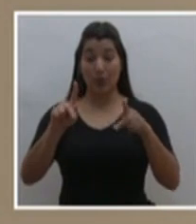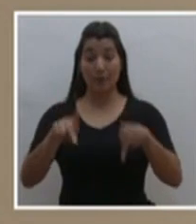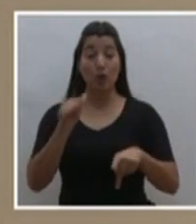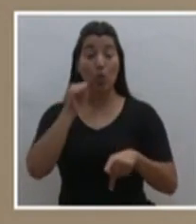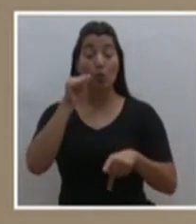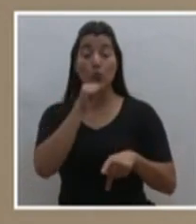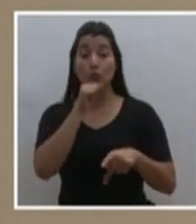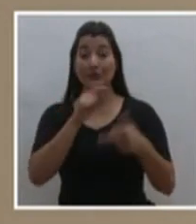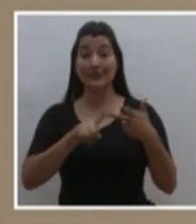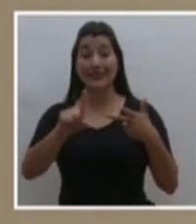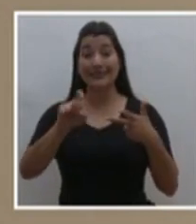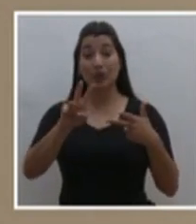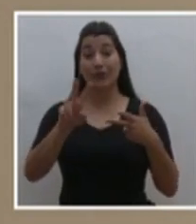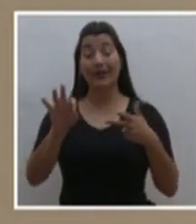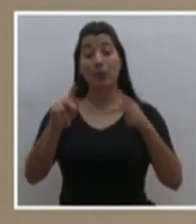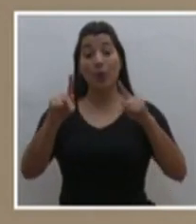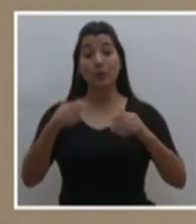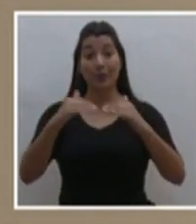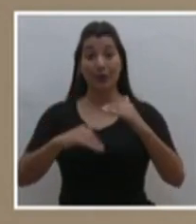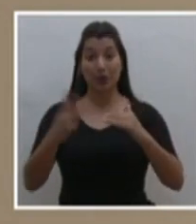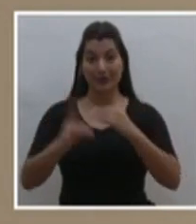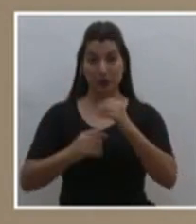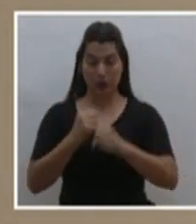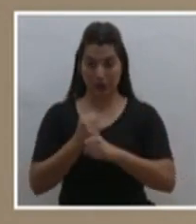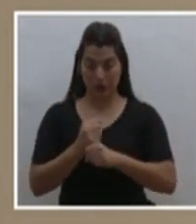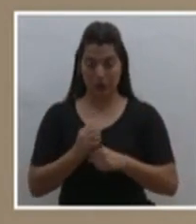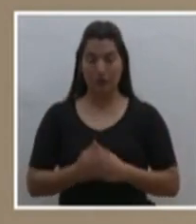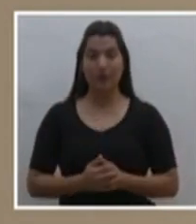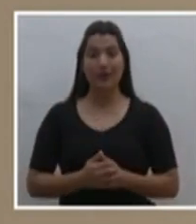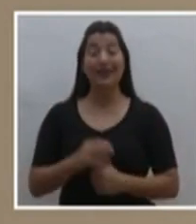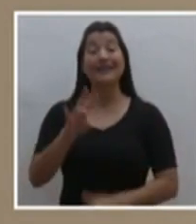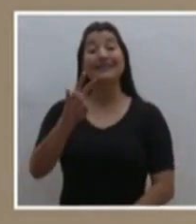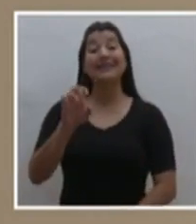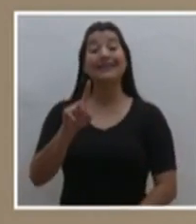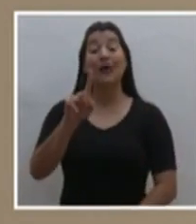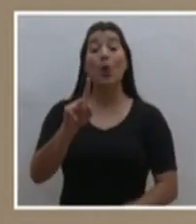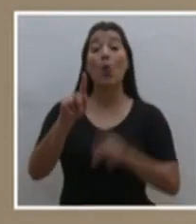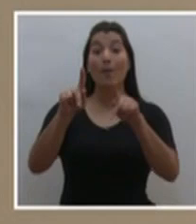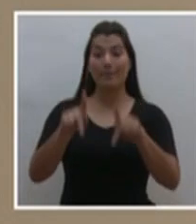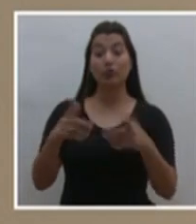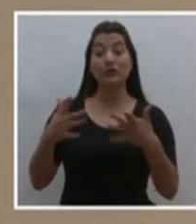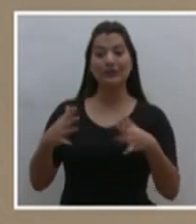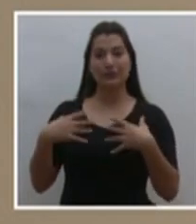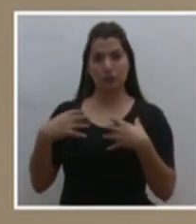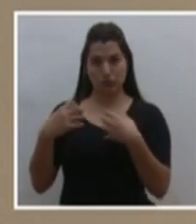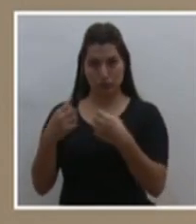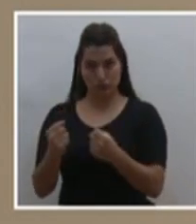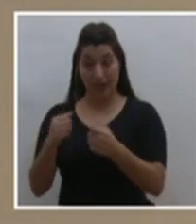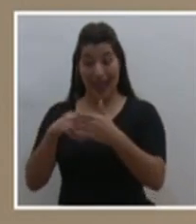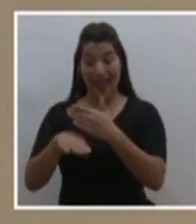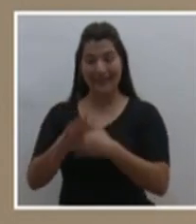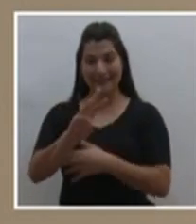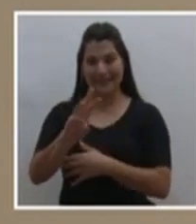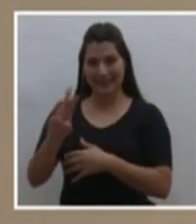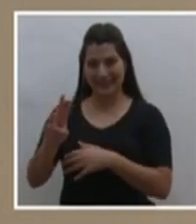y 129 menores de edad. Se registran 701 personas recuperadas en 66